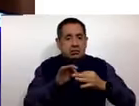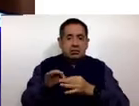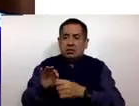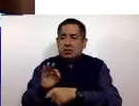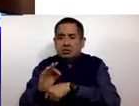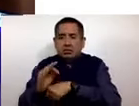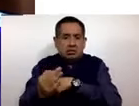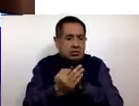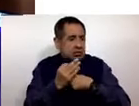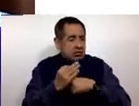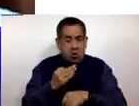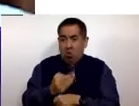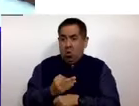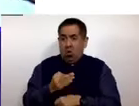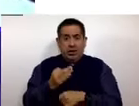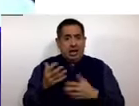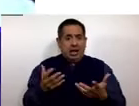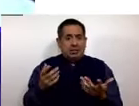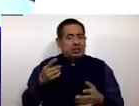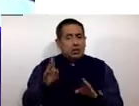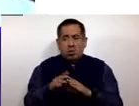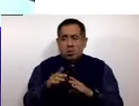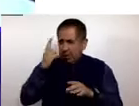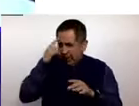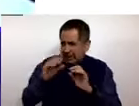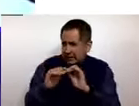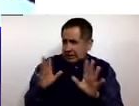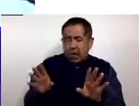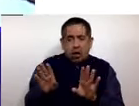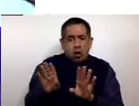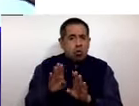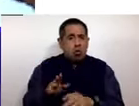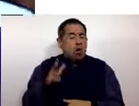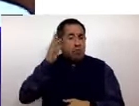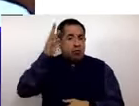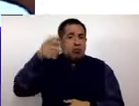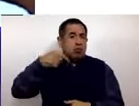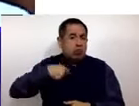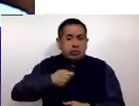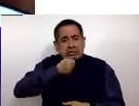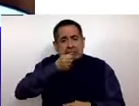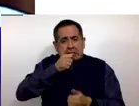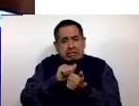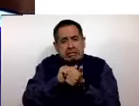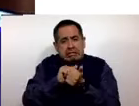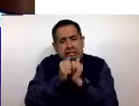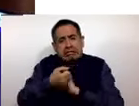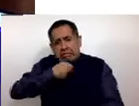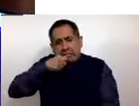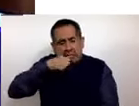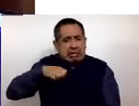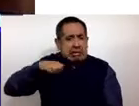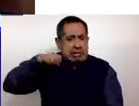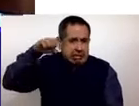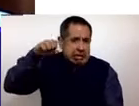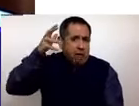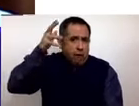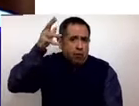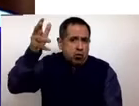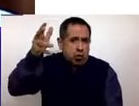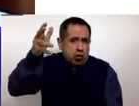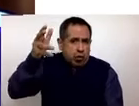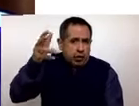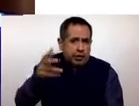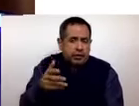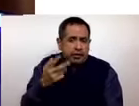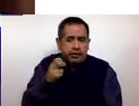desde ahorita, o sea, tener muy consciente que vamos a ser personas ancianas, personas envejecidas en un futuro,